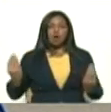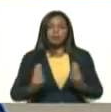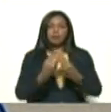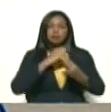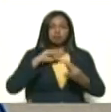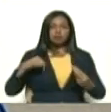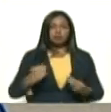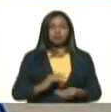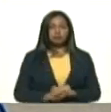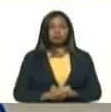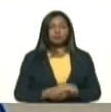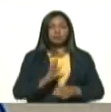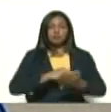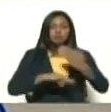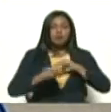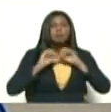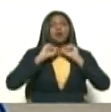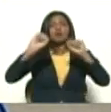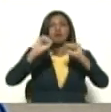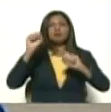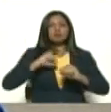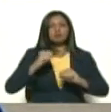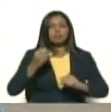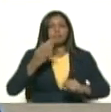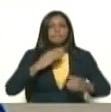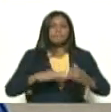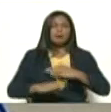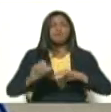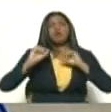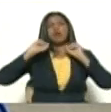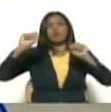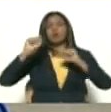acompañe, porque vamos a lograrlo. Lo vamos a lograr.